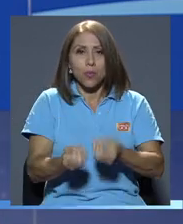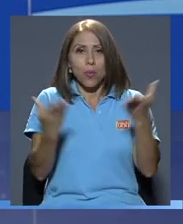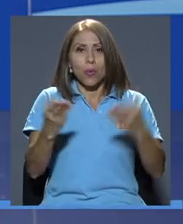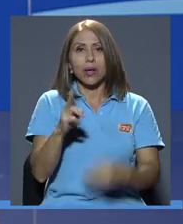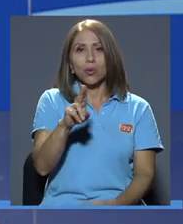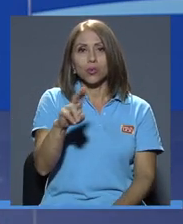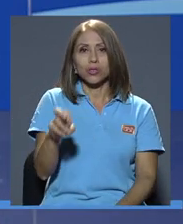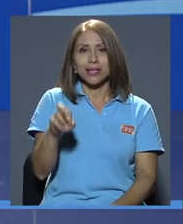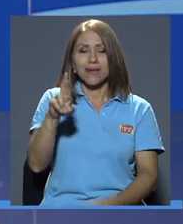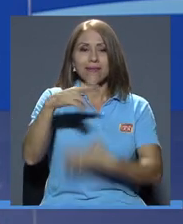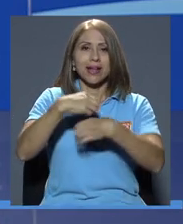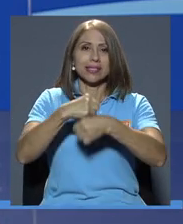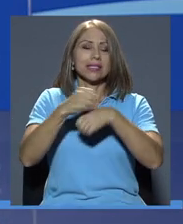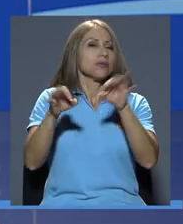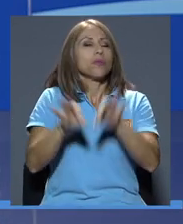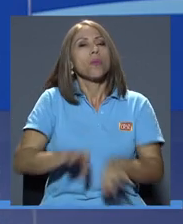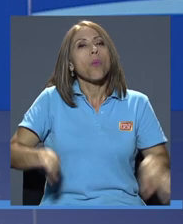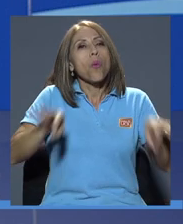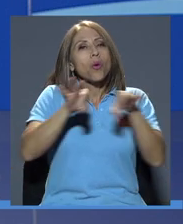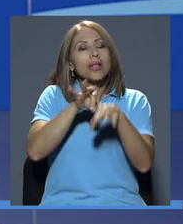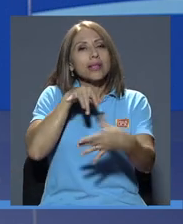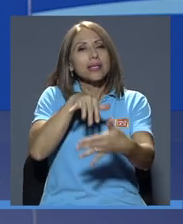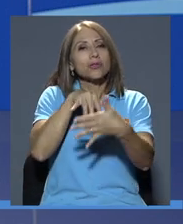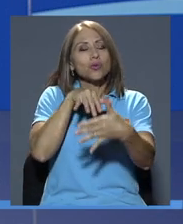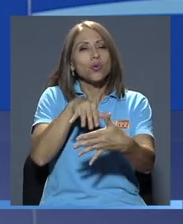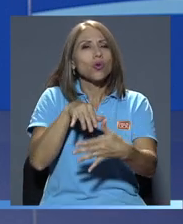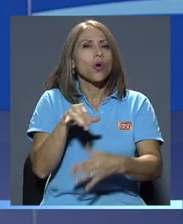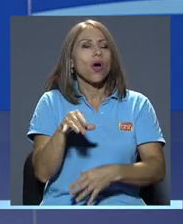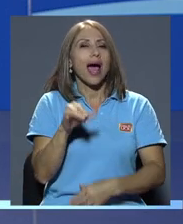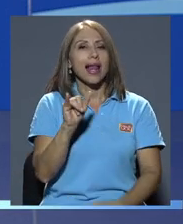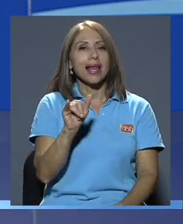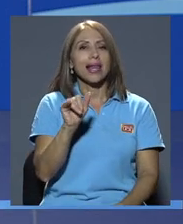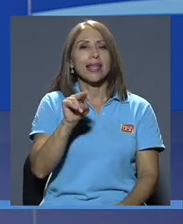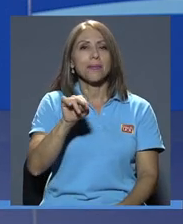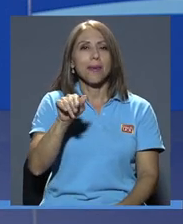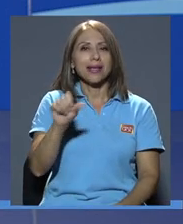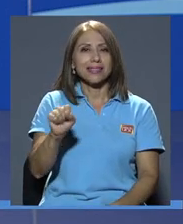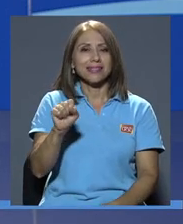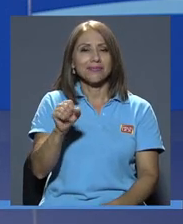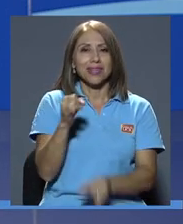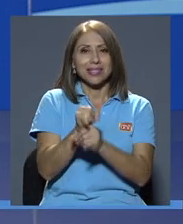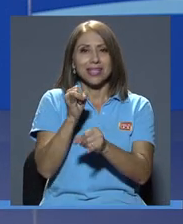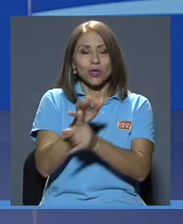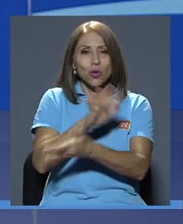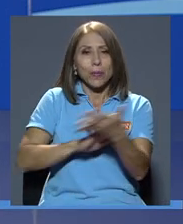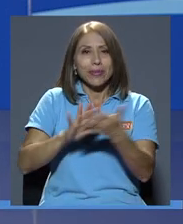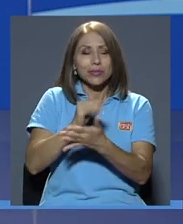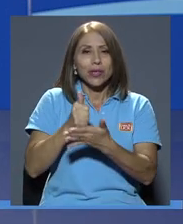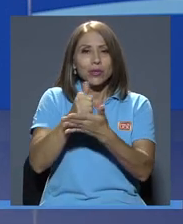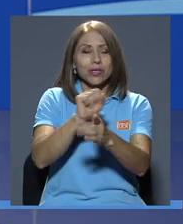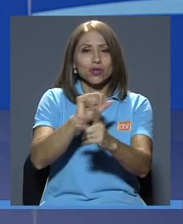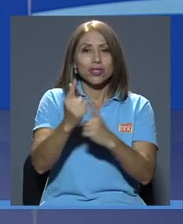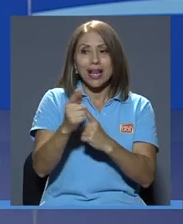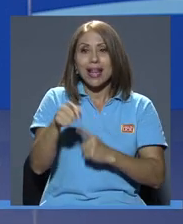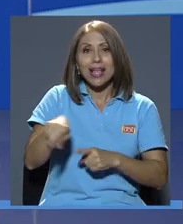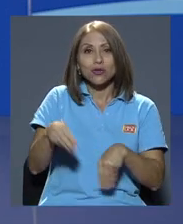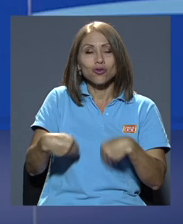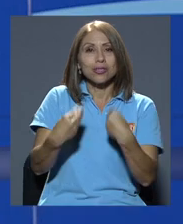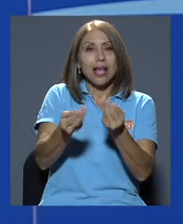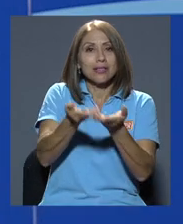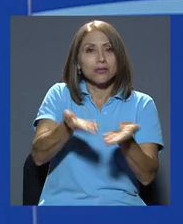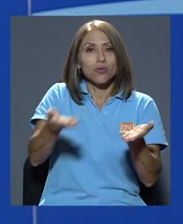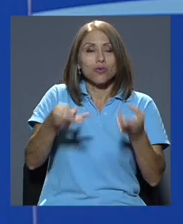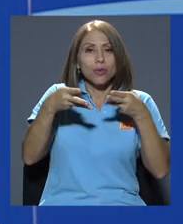uc r se realizó un importante estudio al instituto mixto de ayuda social imas el cual da valiosos insumos metodológicos sobre la